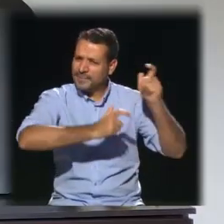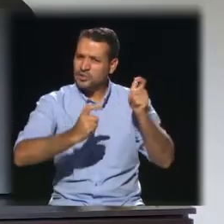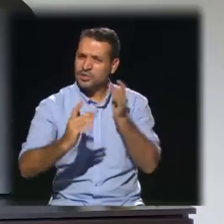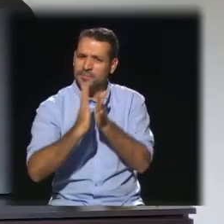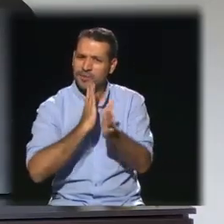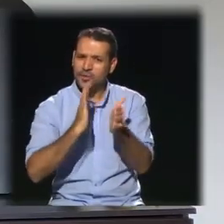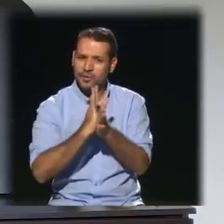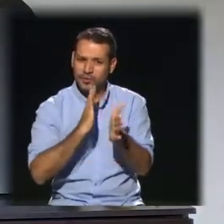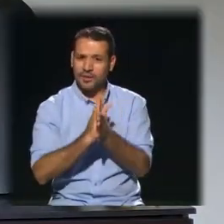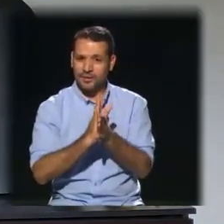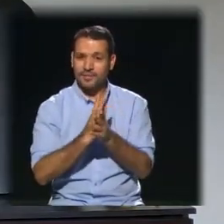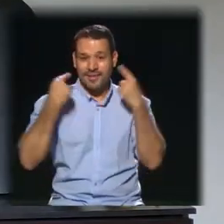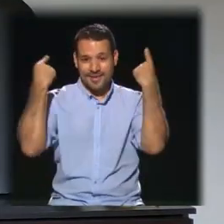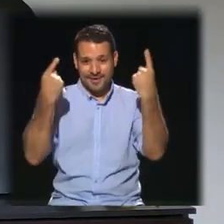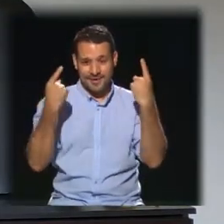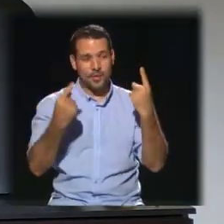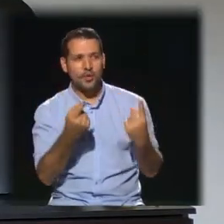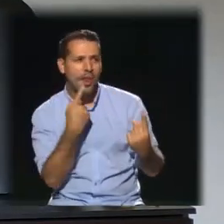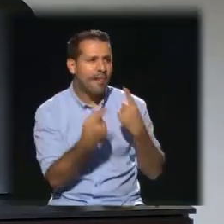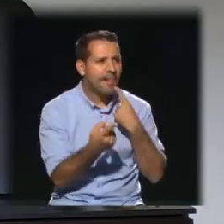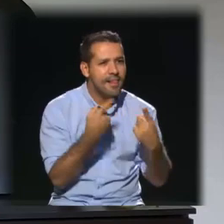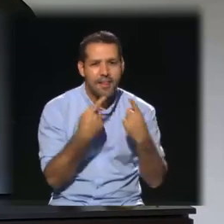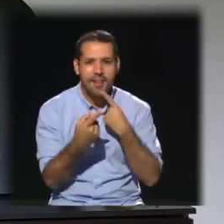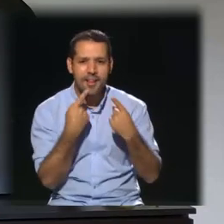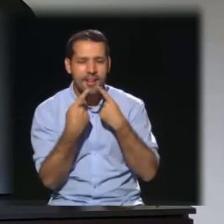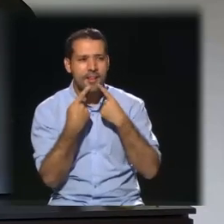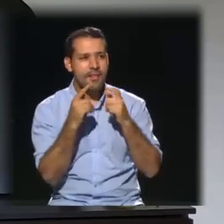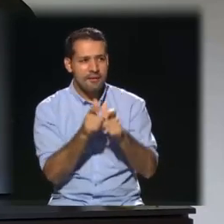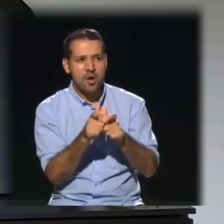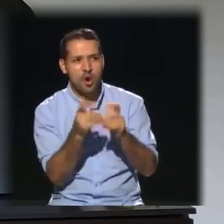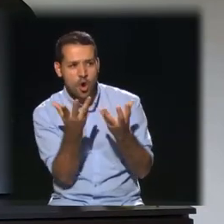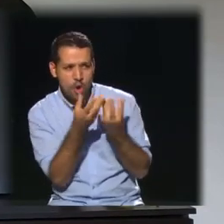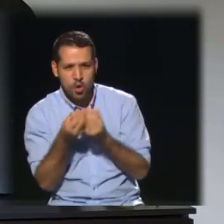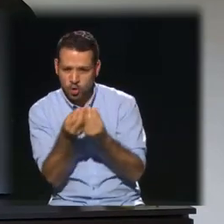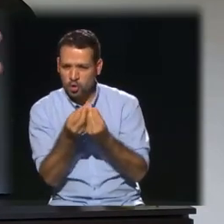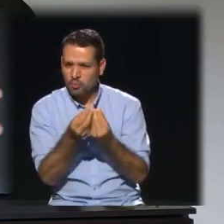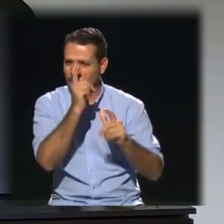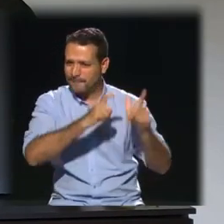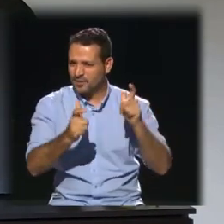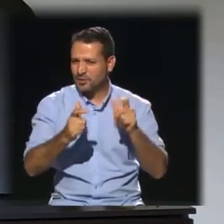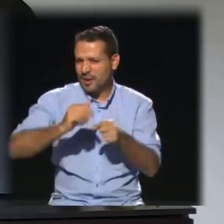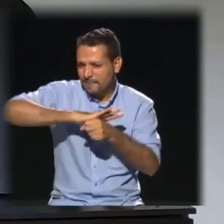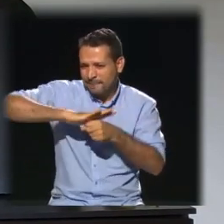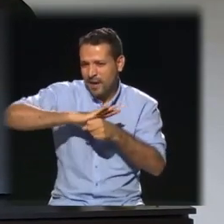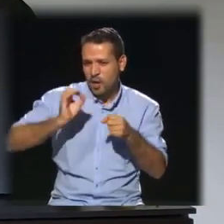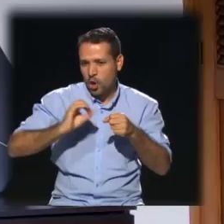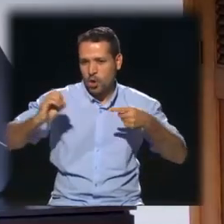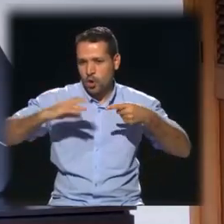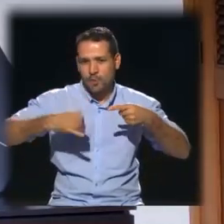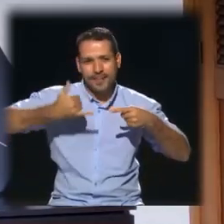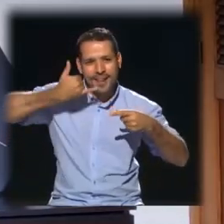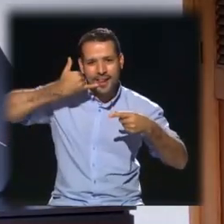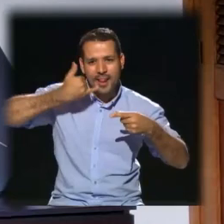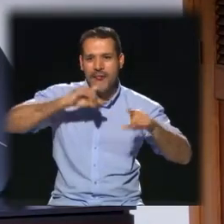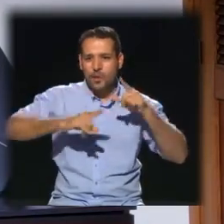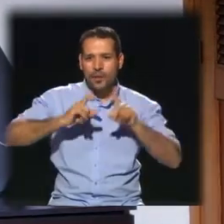son frases muy comunes que uno encuentra cuando está conversando con alguien o con varias personas en el barrio o en un debate o inclusive por teléfono. Son